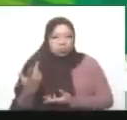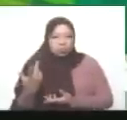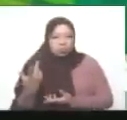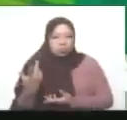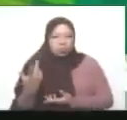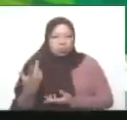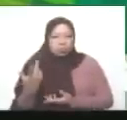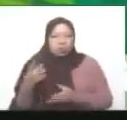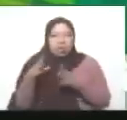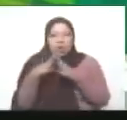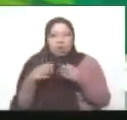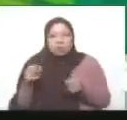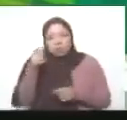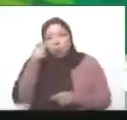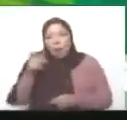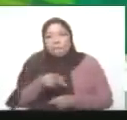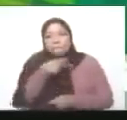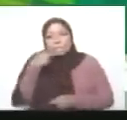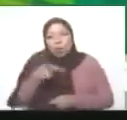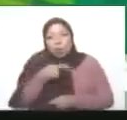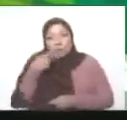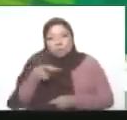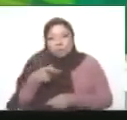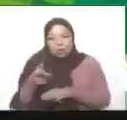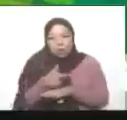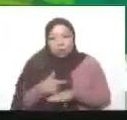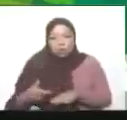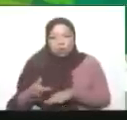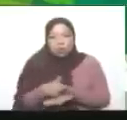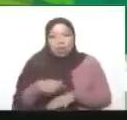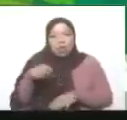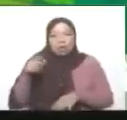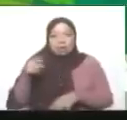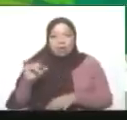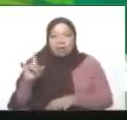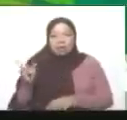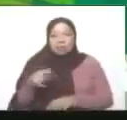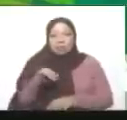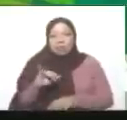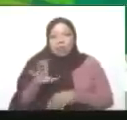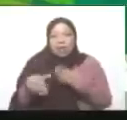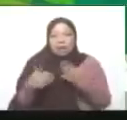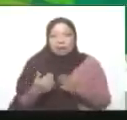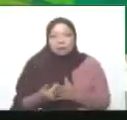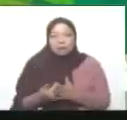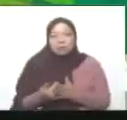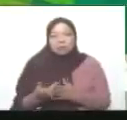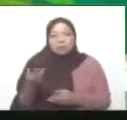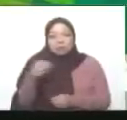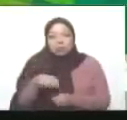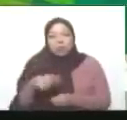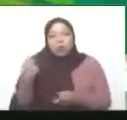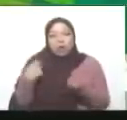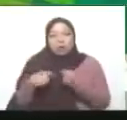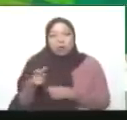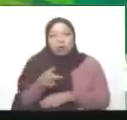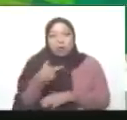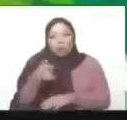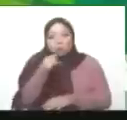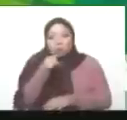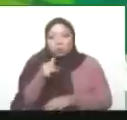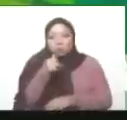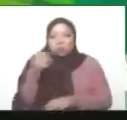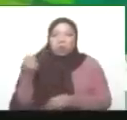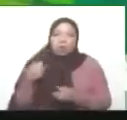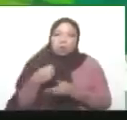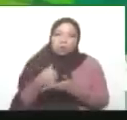a todos los políticos de la élite gobernante de Guyana la Epson móvil y